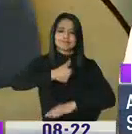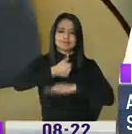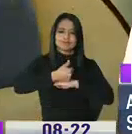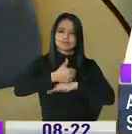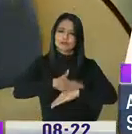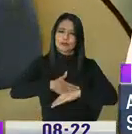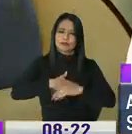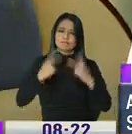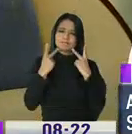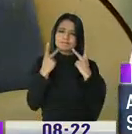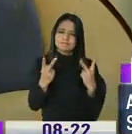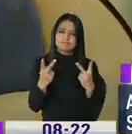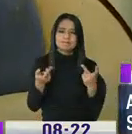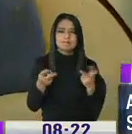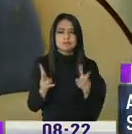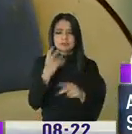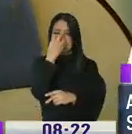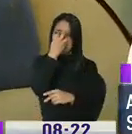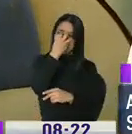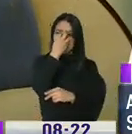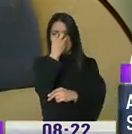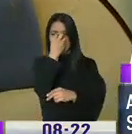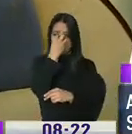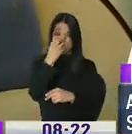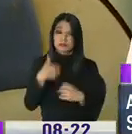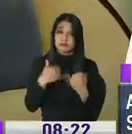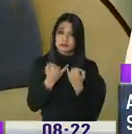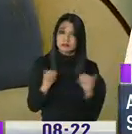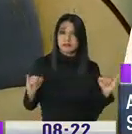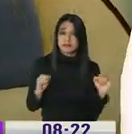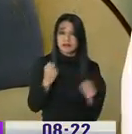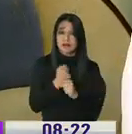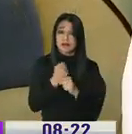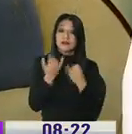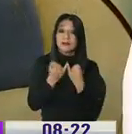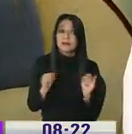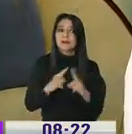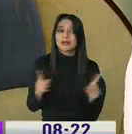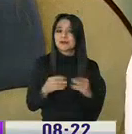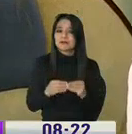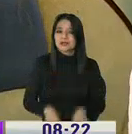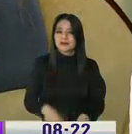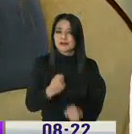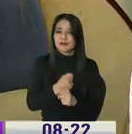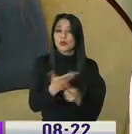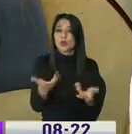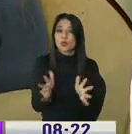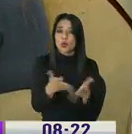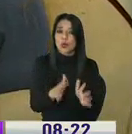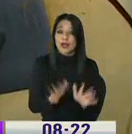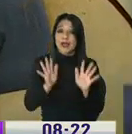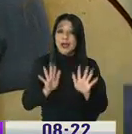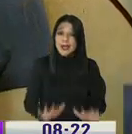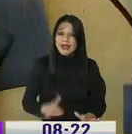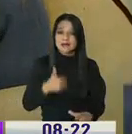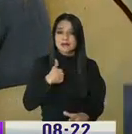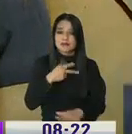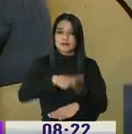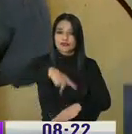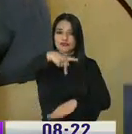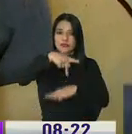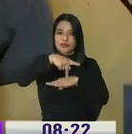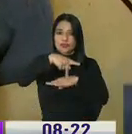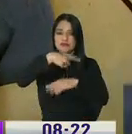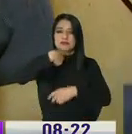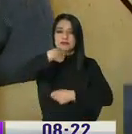Que mire también por nosotros los payasos que somos independientes, porque la verdad que pues este era nuestra profesión, este